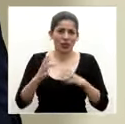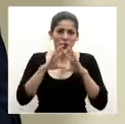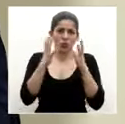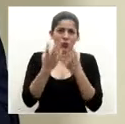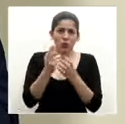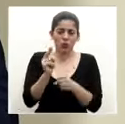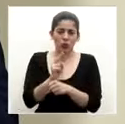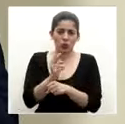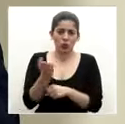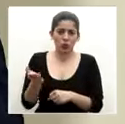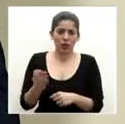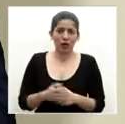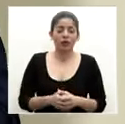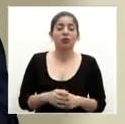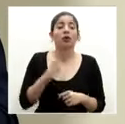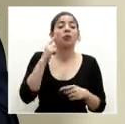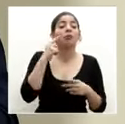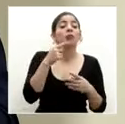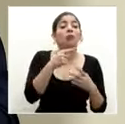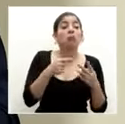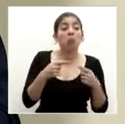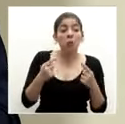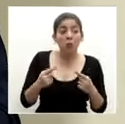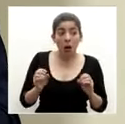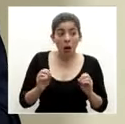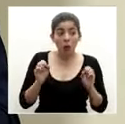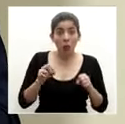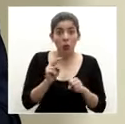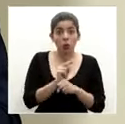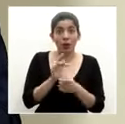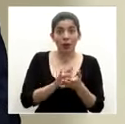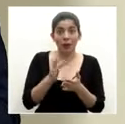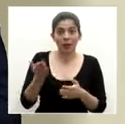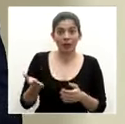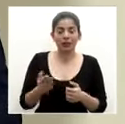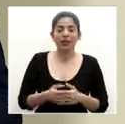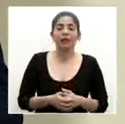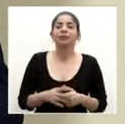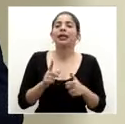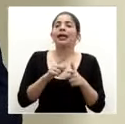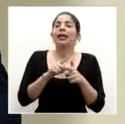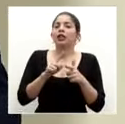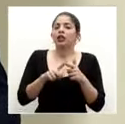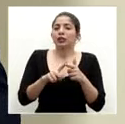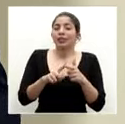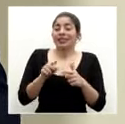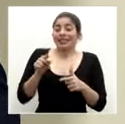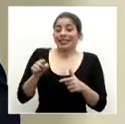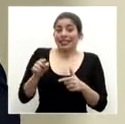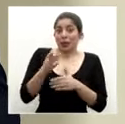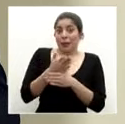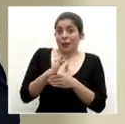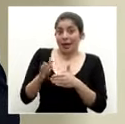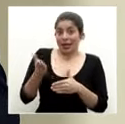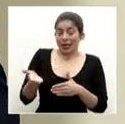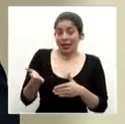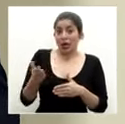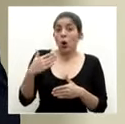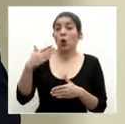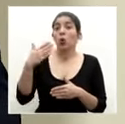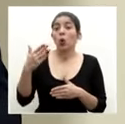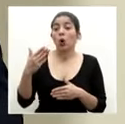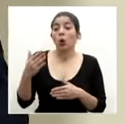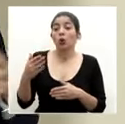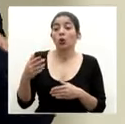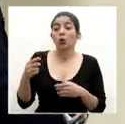mundo, contra el uso de ese medicamento. Entonces, en esa fase, donde el efecto es